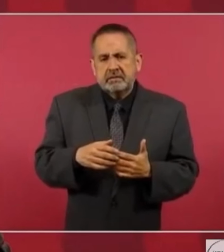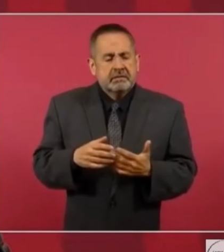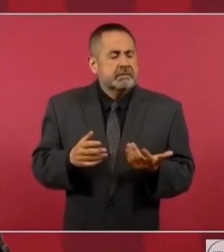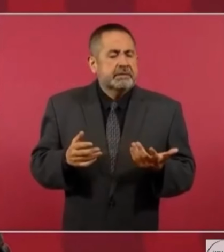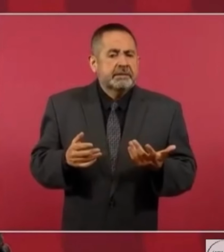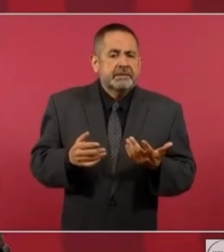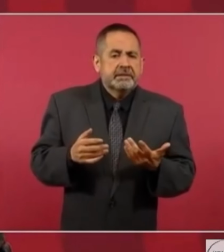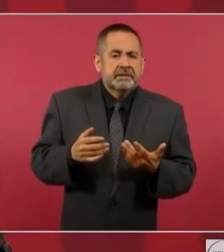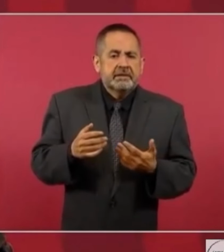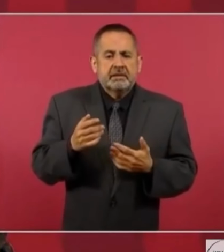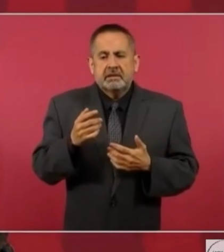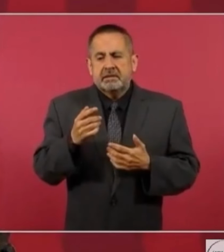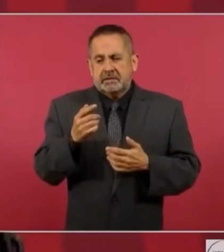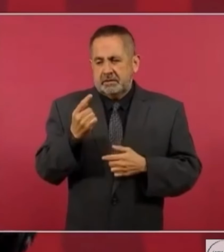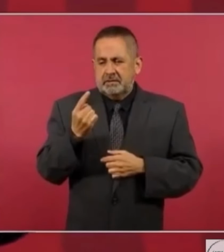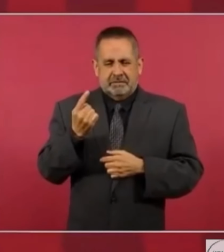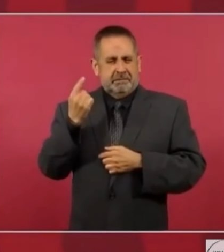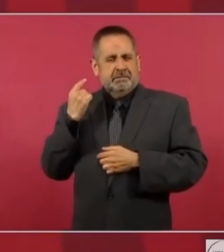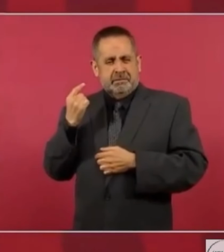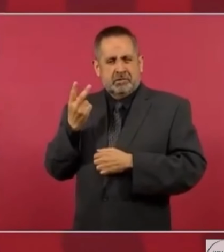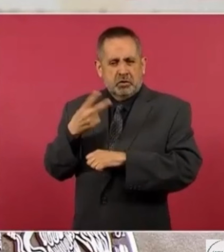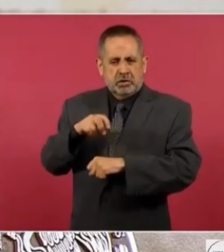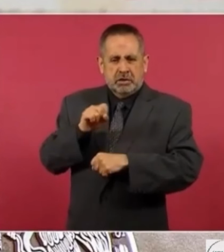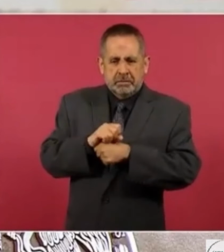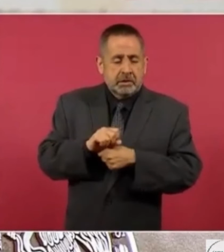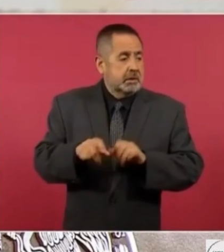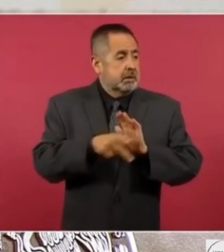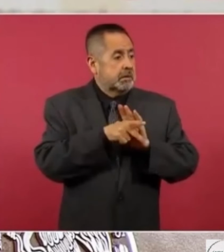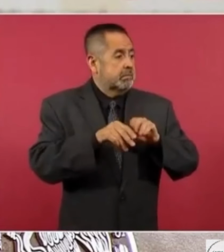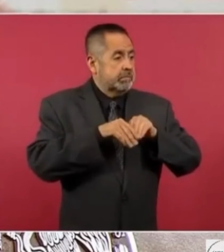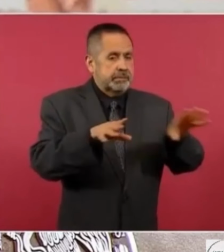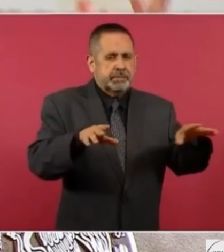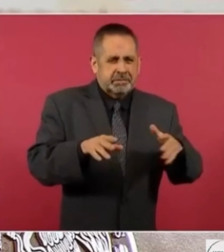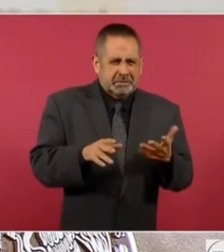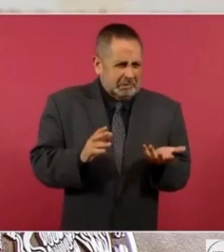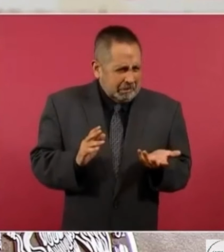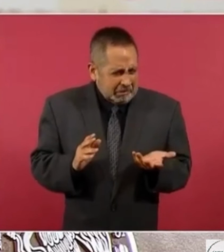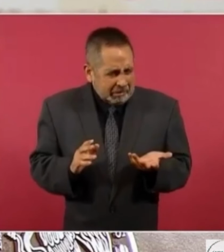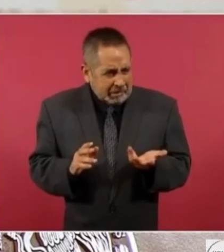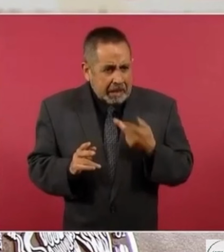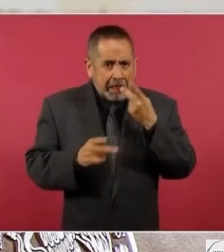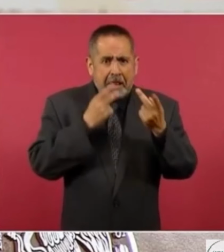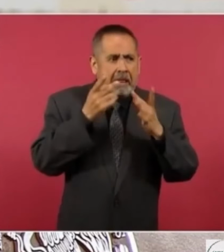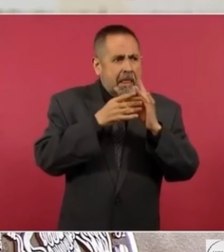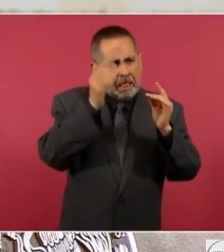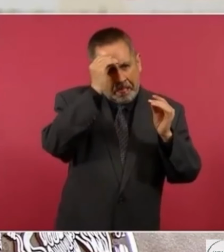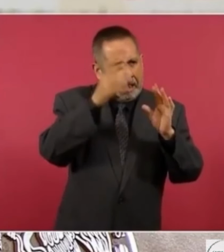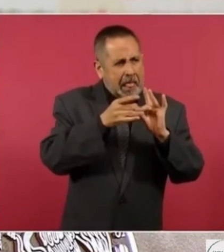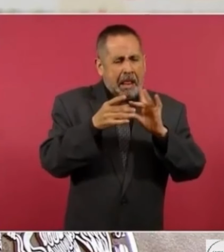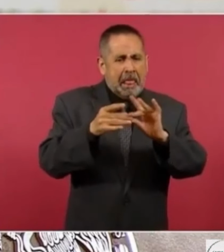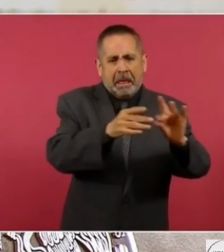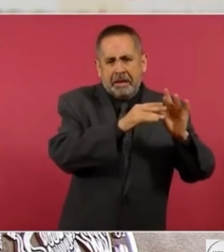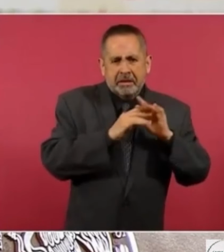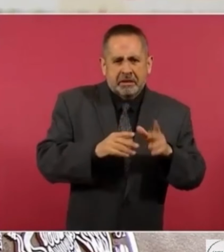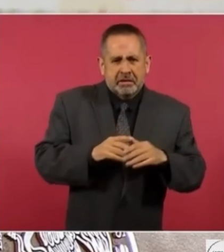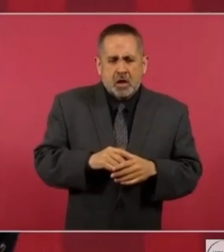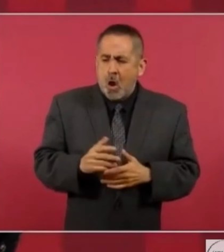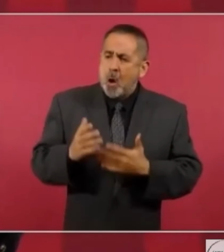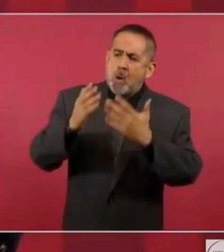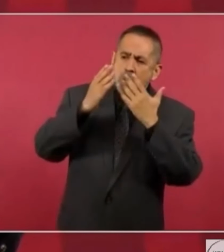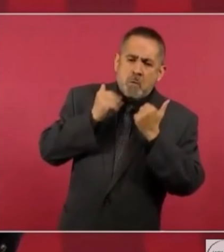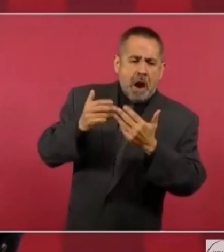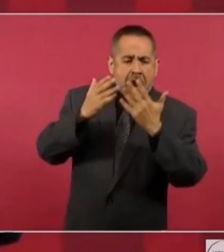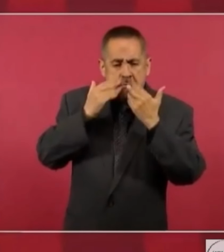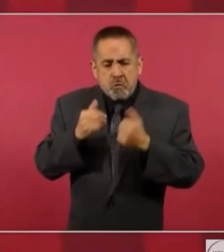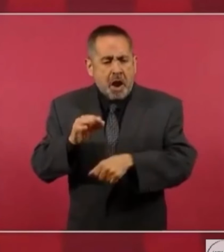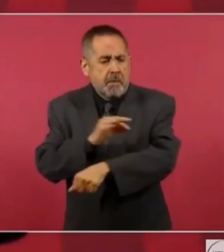la semana o la quincena pasada en la prensa mexicana, no sé por qué hubo una corriente de opinión que decía que no teníamos vacunas contra